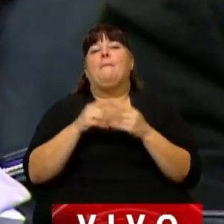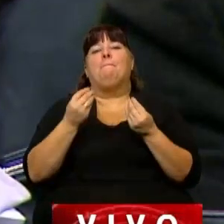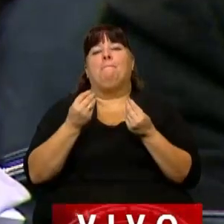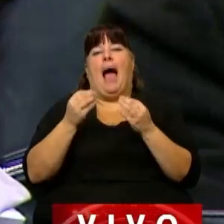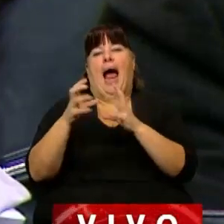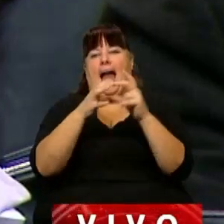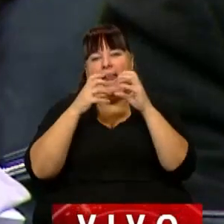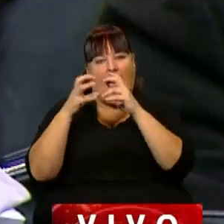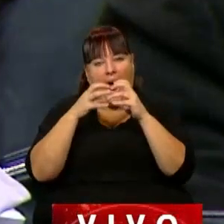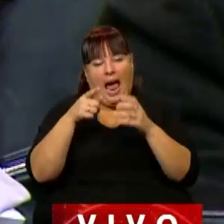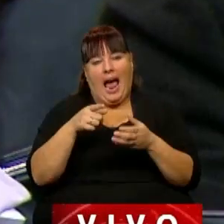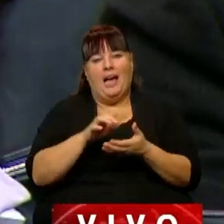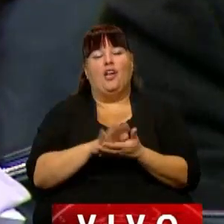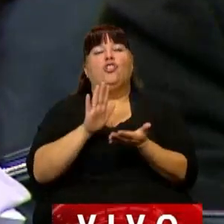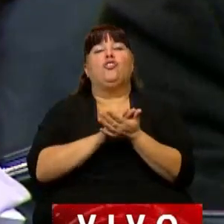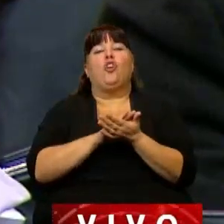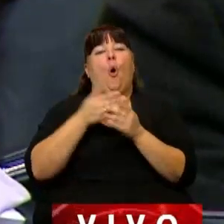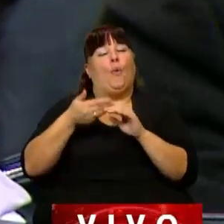del tratamiento de